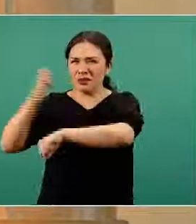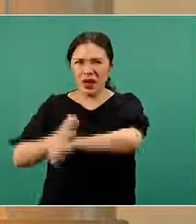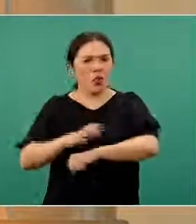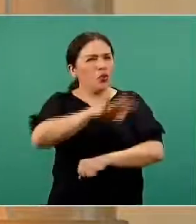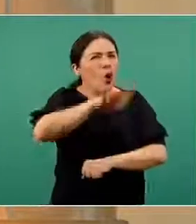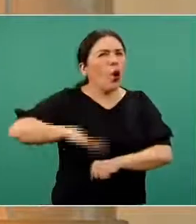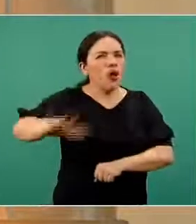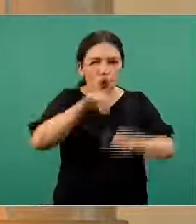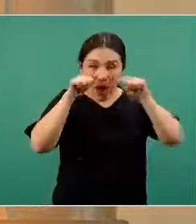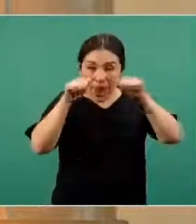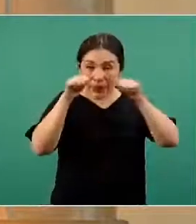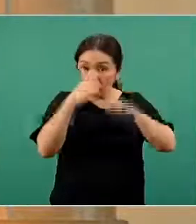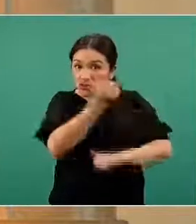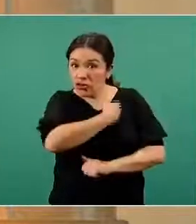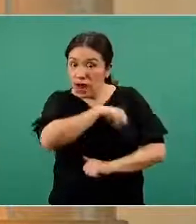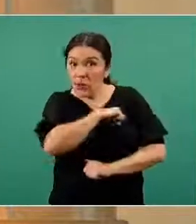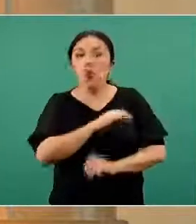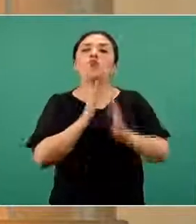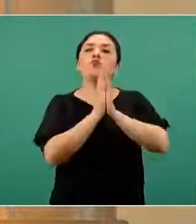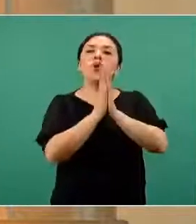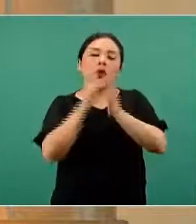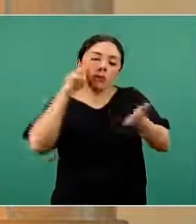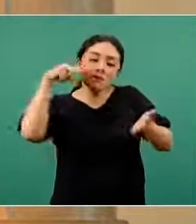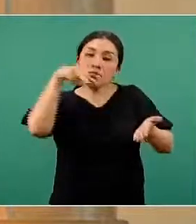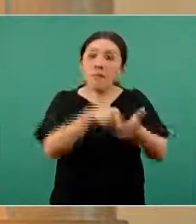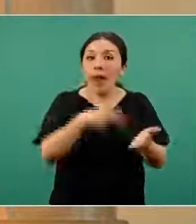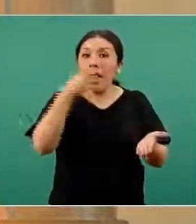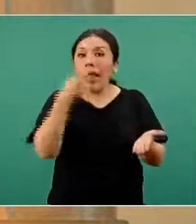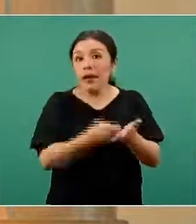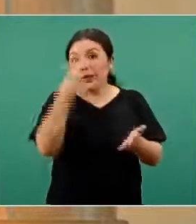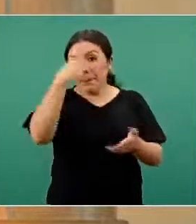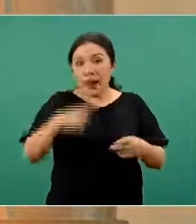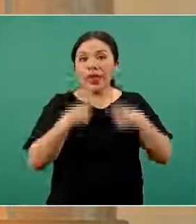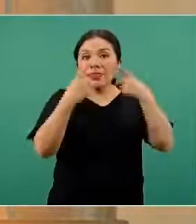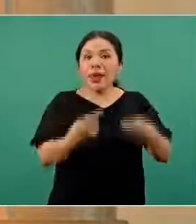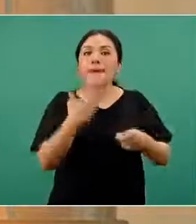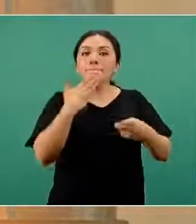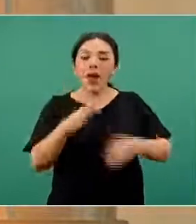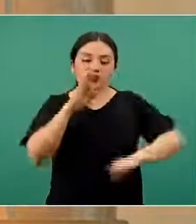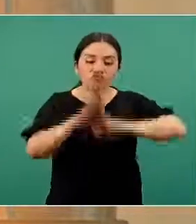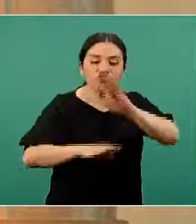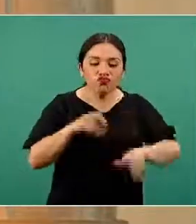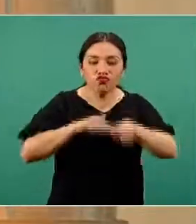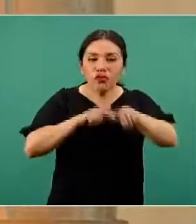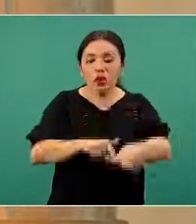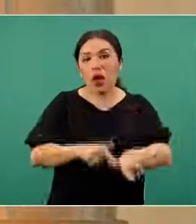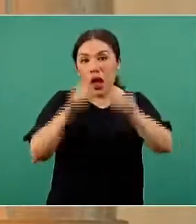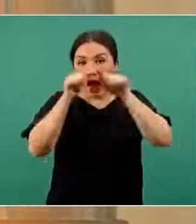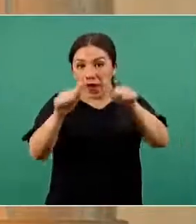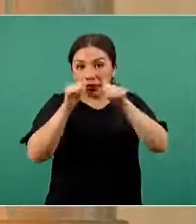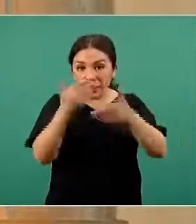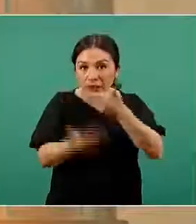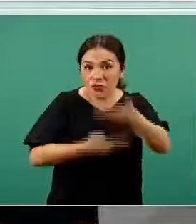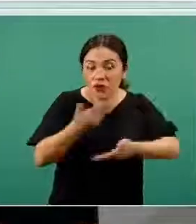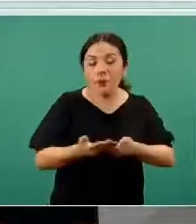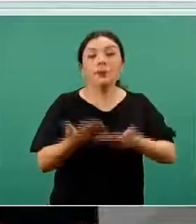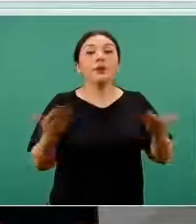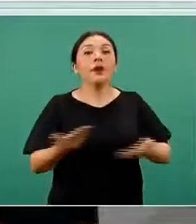el sector salud puedan tomar como guía para garantizar esta continuidad de servicios y